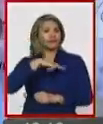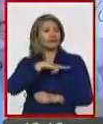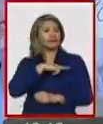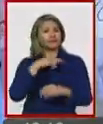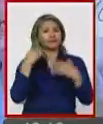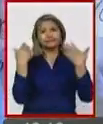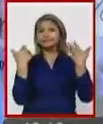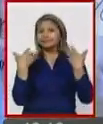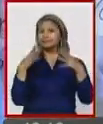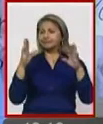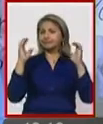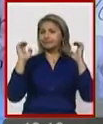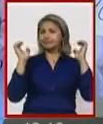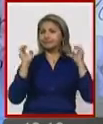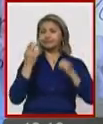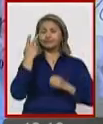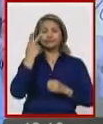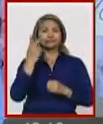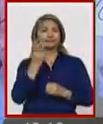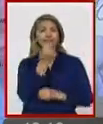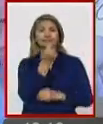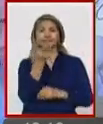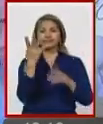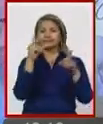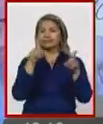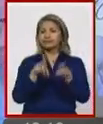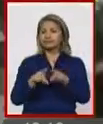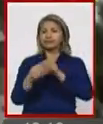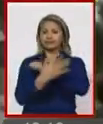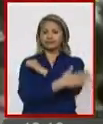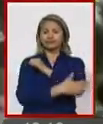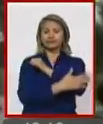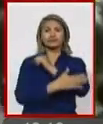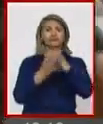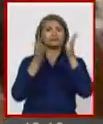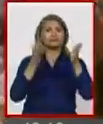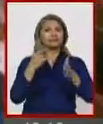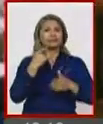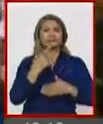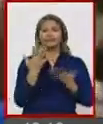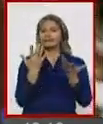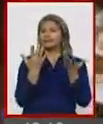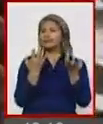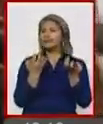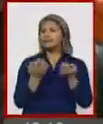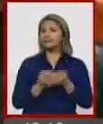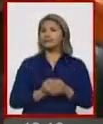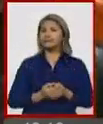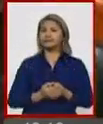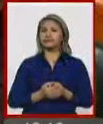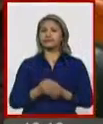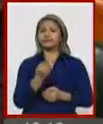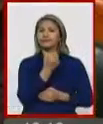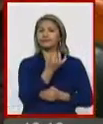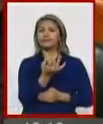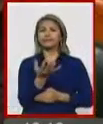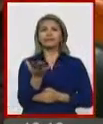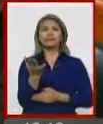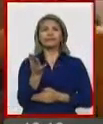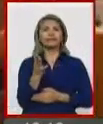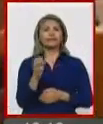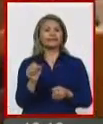estamos en emergencia al ver digamos a algunos hermanos campesinos que están queriendo cometer algunos